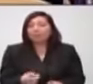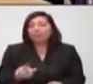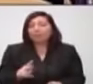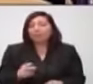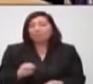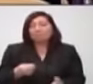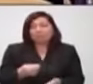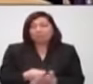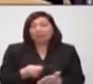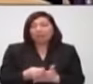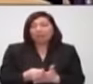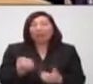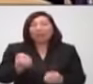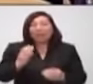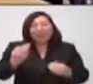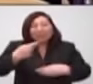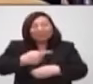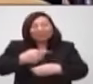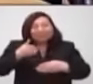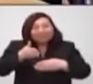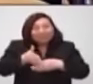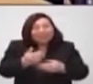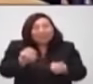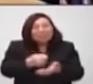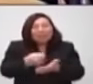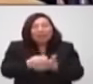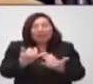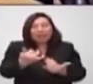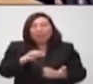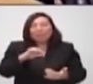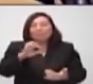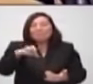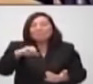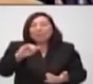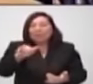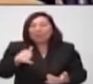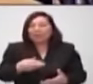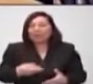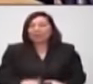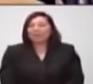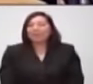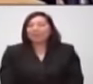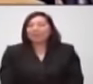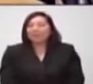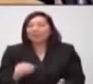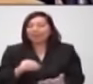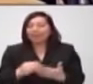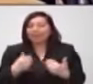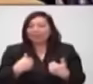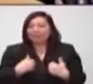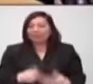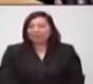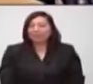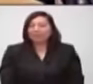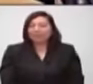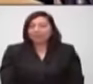del peaje de los últimos años han sido justamente por este reconocimiento de 142 millones de dólares a la concesionaria Línea María por...